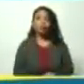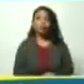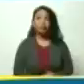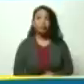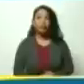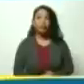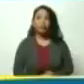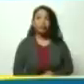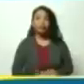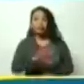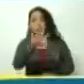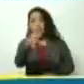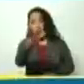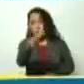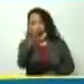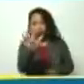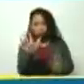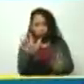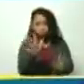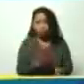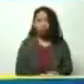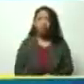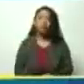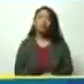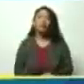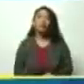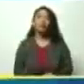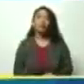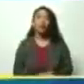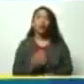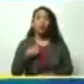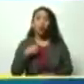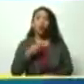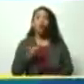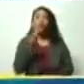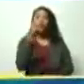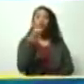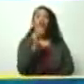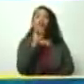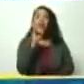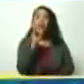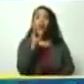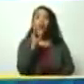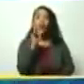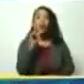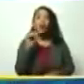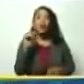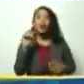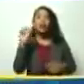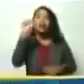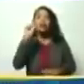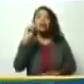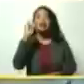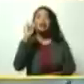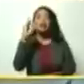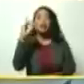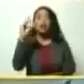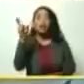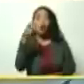por lo menos te doy un dato CIDGO ha dado